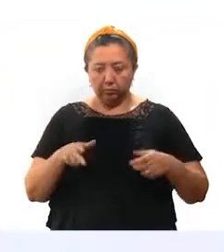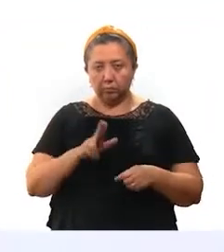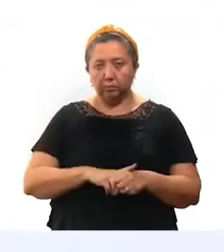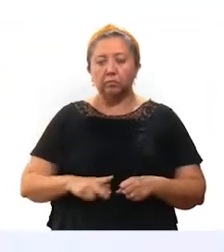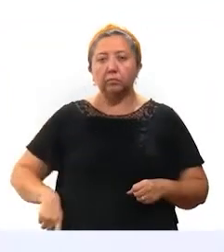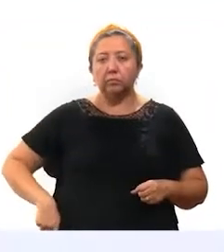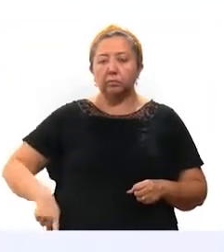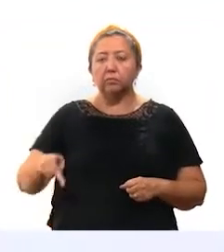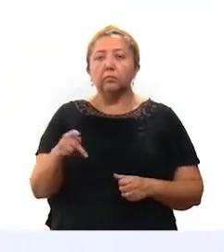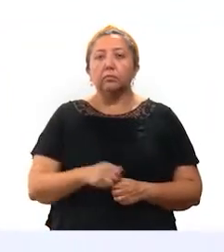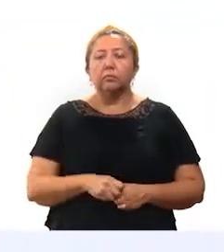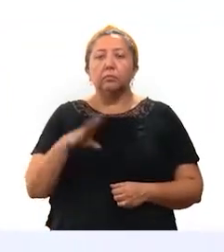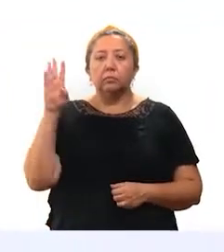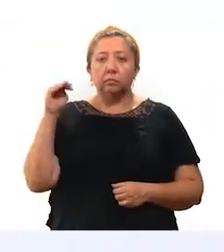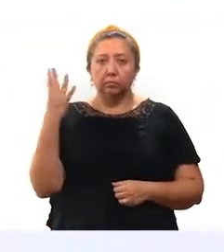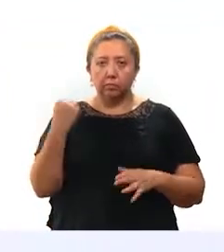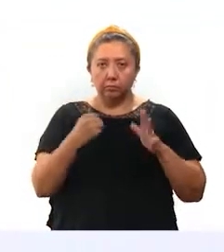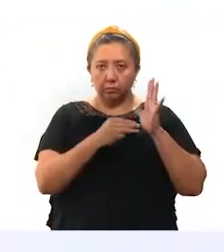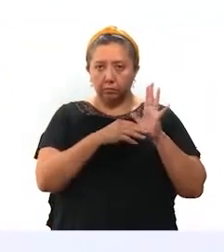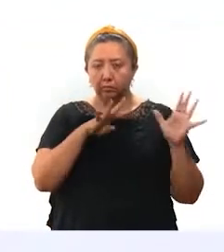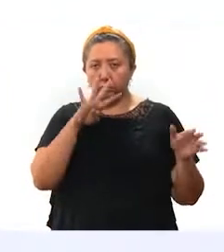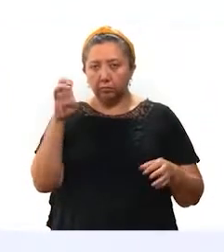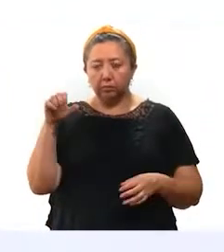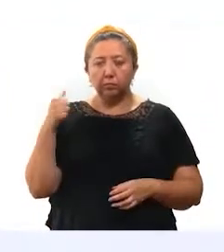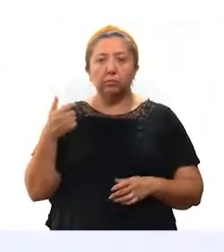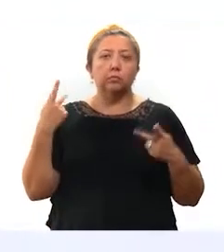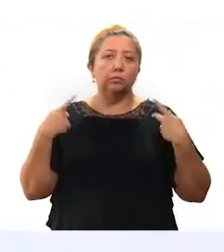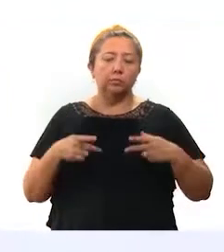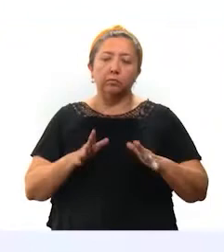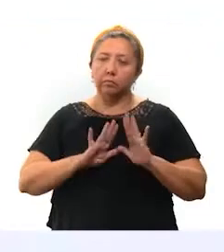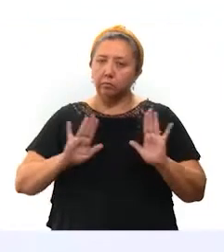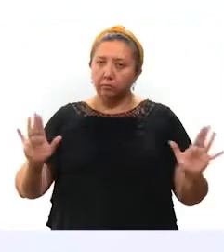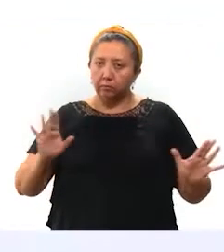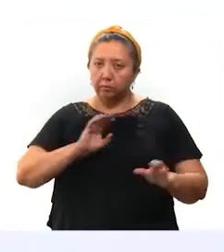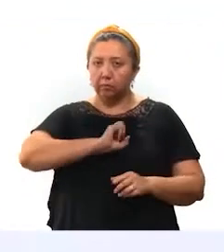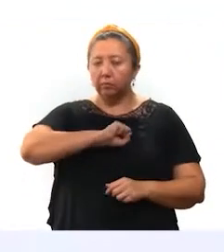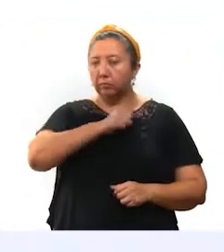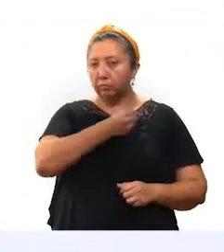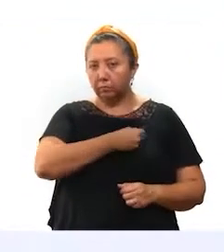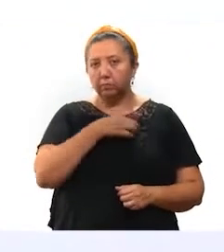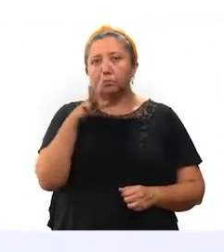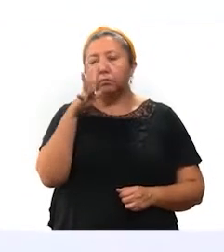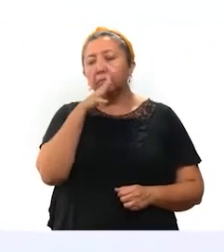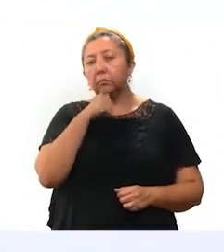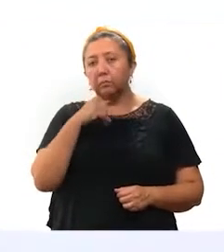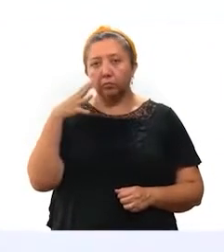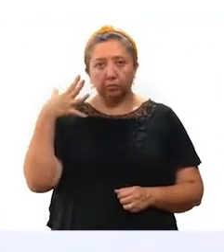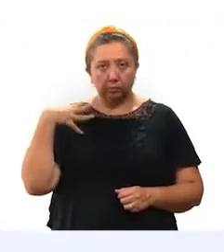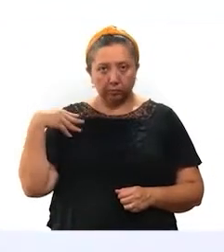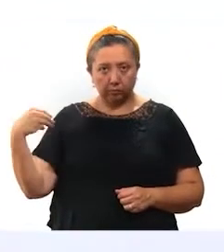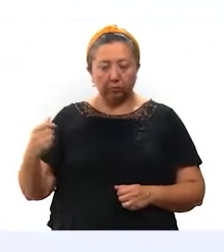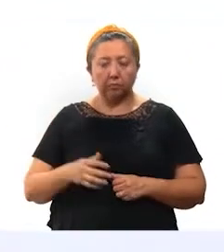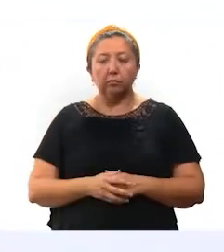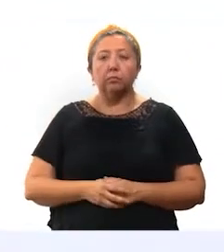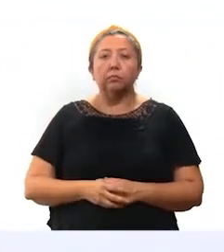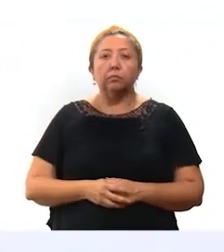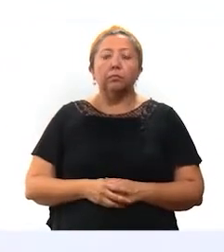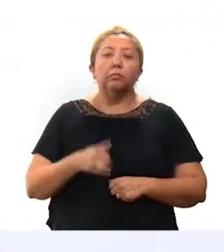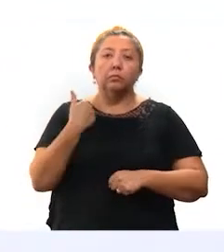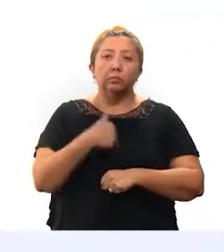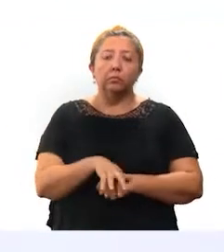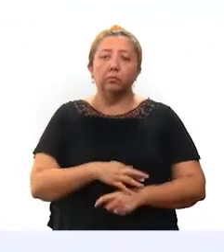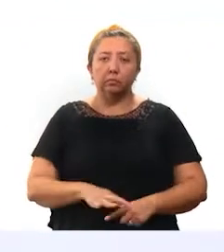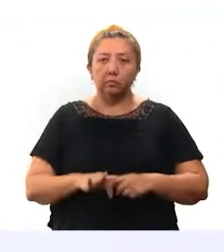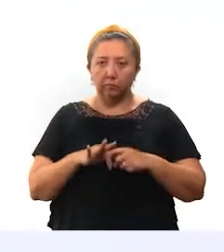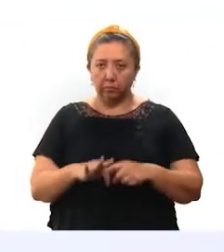en hospitales públicos. 99.411 pacientes ya se recuperaron, no presentan síntomas ni pueden contagiar.